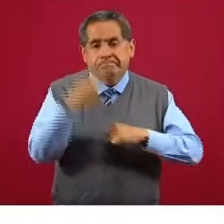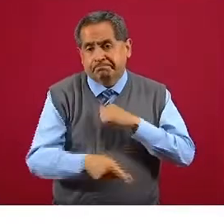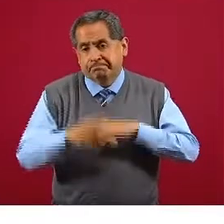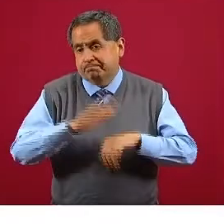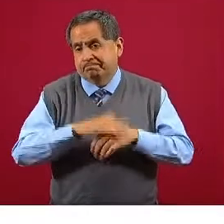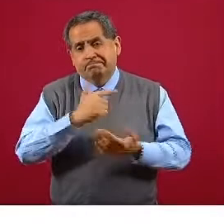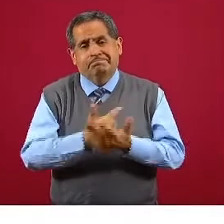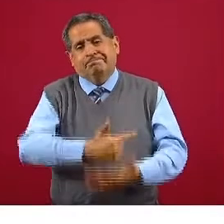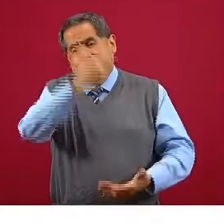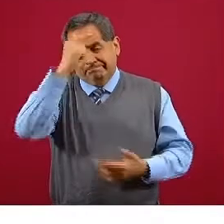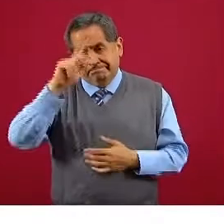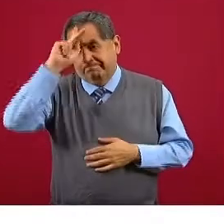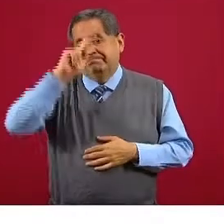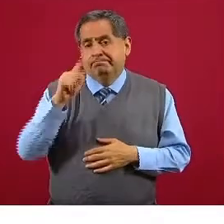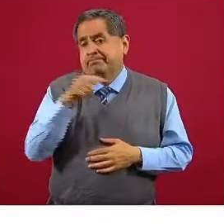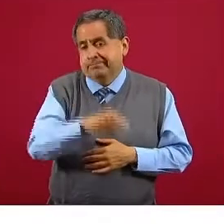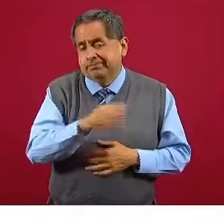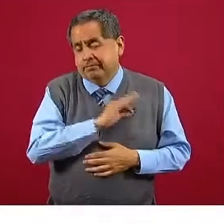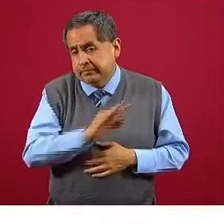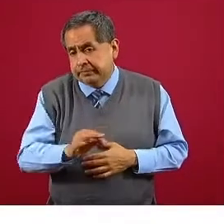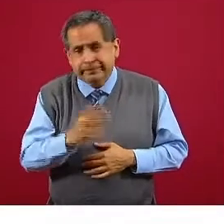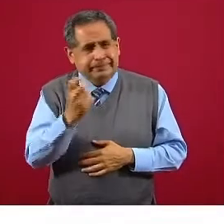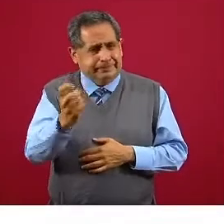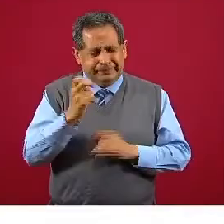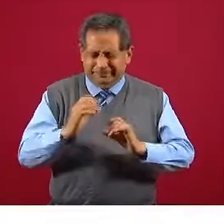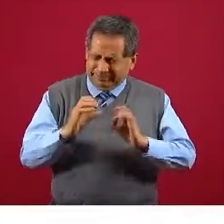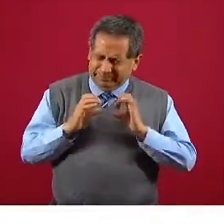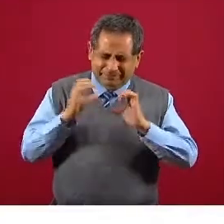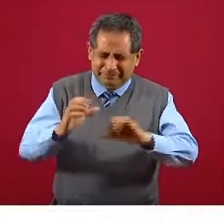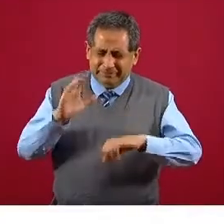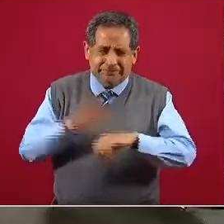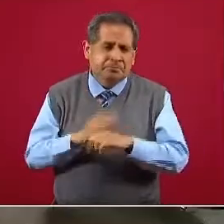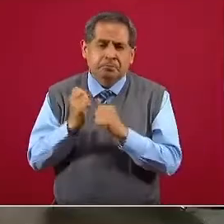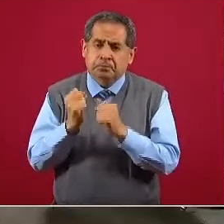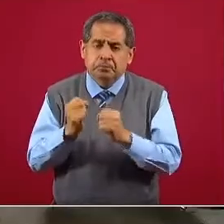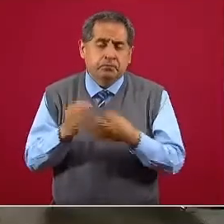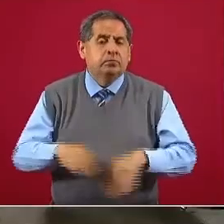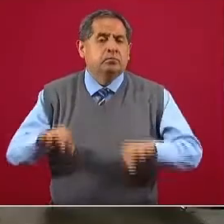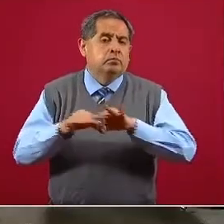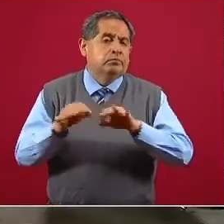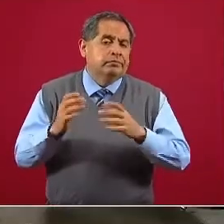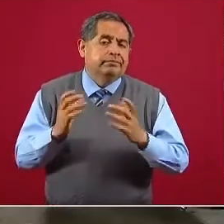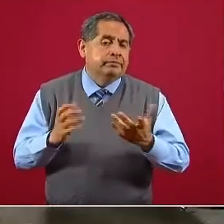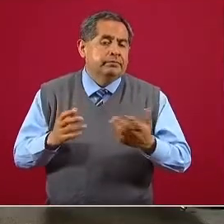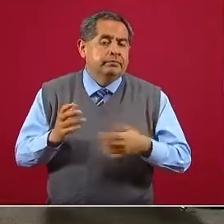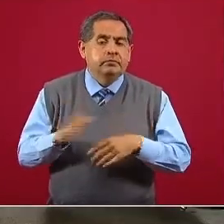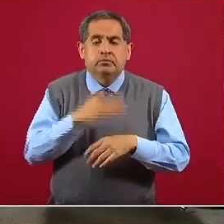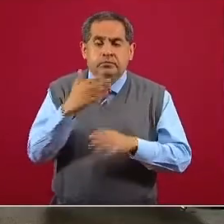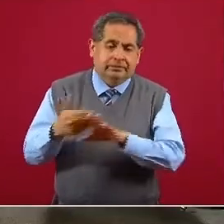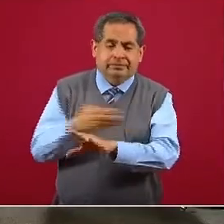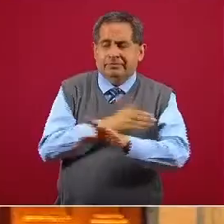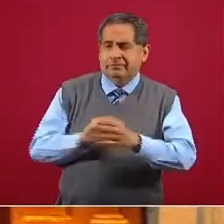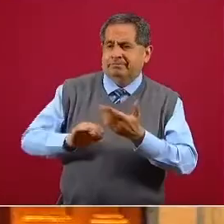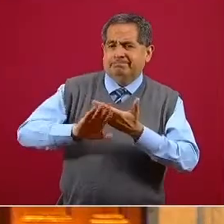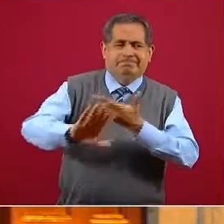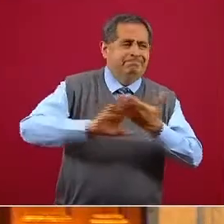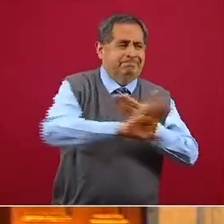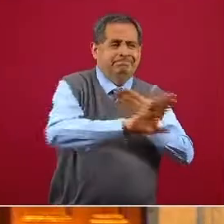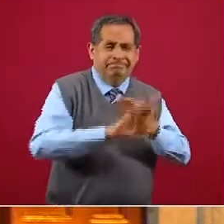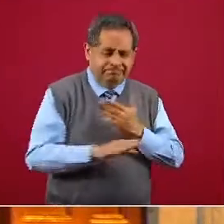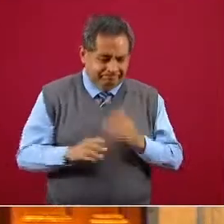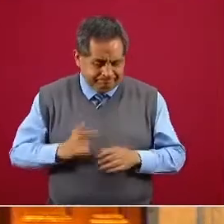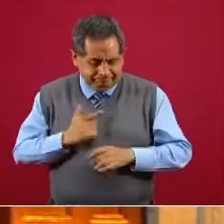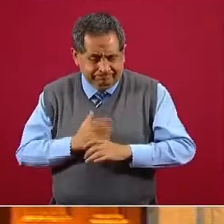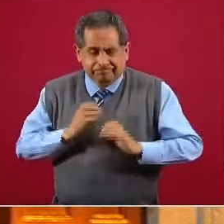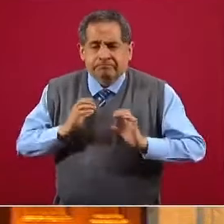enfermedad grave de COVID-19, entonces el control prenatal es muy importante porque ayuda de manera oportuna a